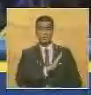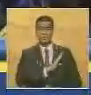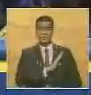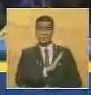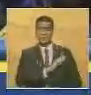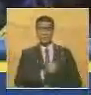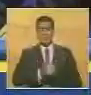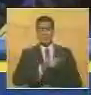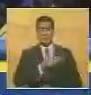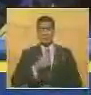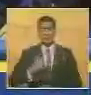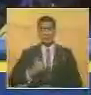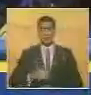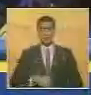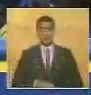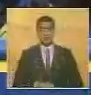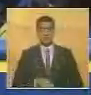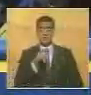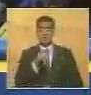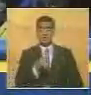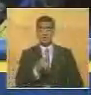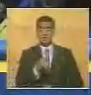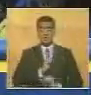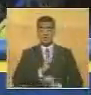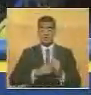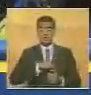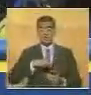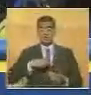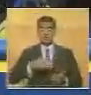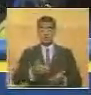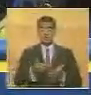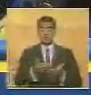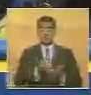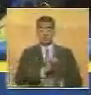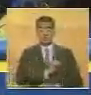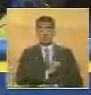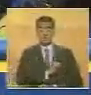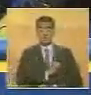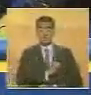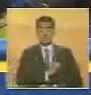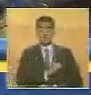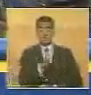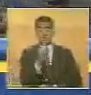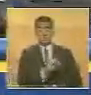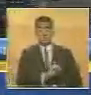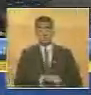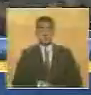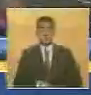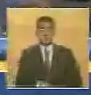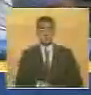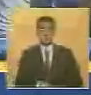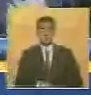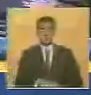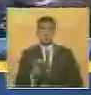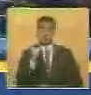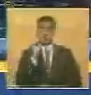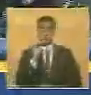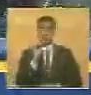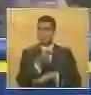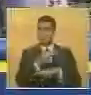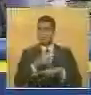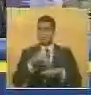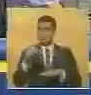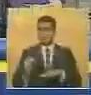propiedad, es por lo que más quieres. Ese es el desafío que enfrentamos y lo enfrentamos sin miedo, no bajamos la cabeza. María Corina Machado denunció que el